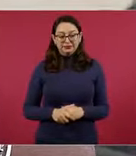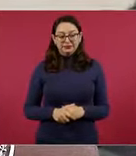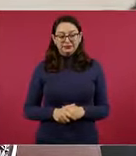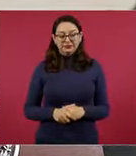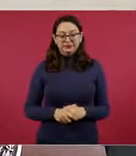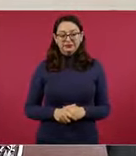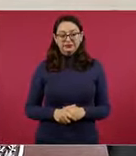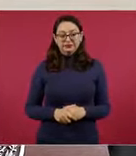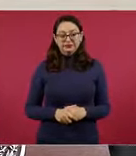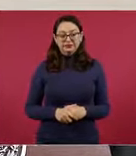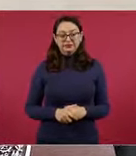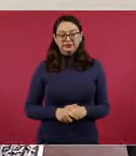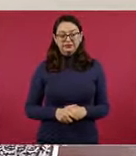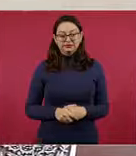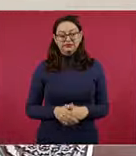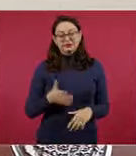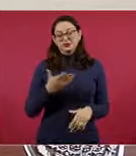Joaquín, nuestro amigo,